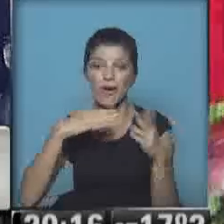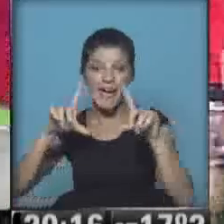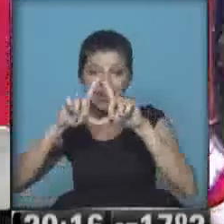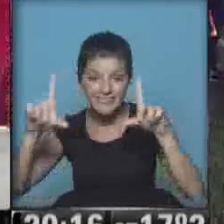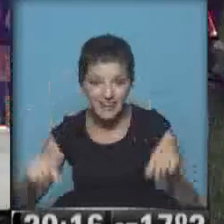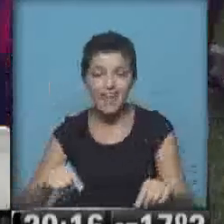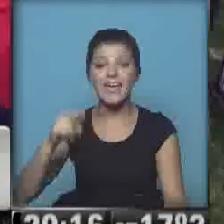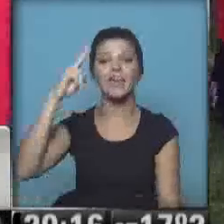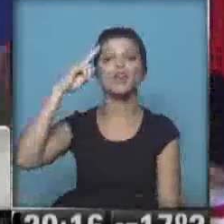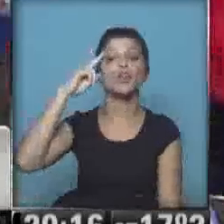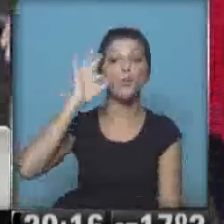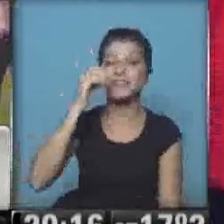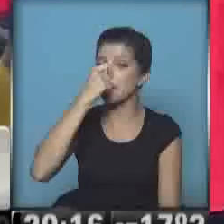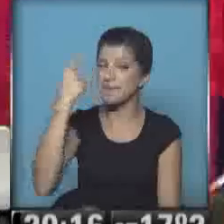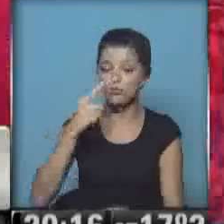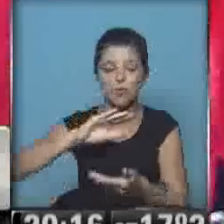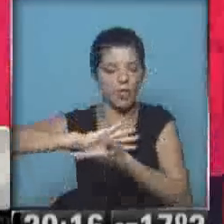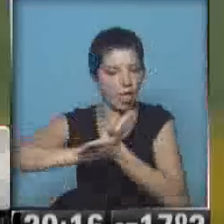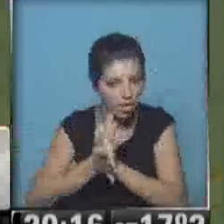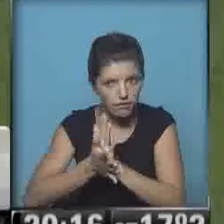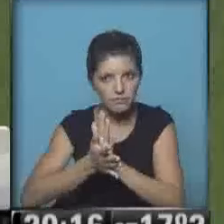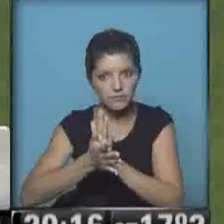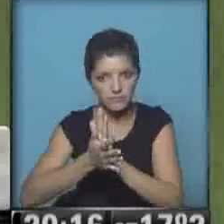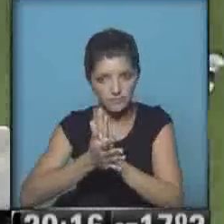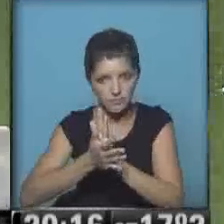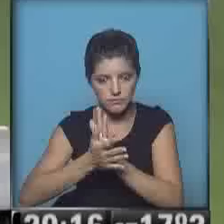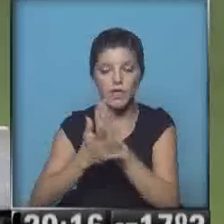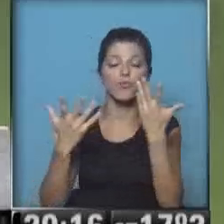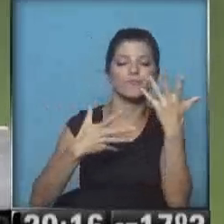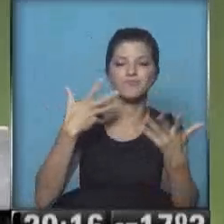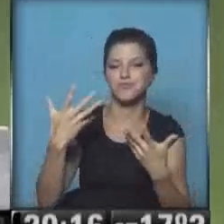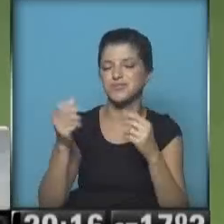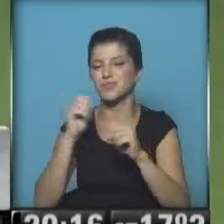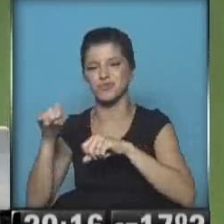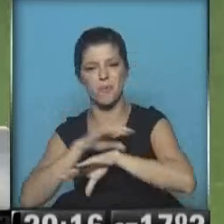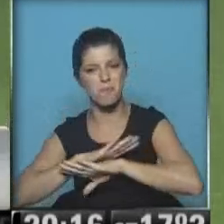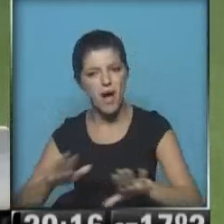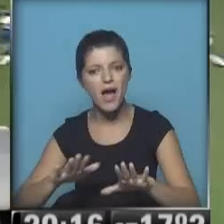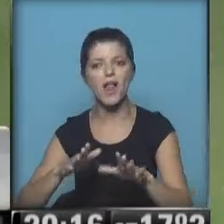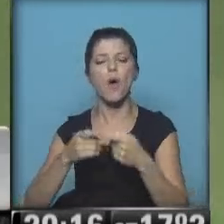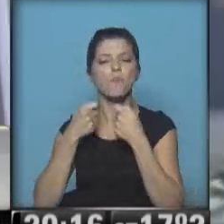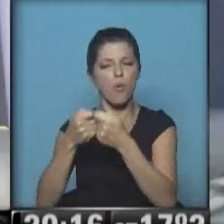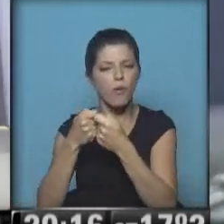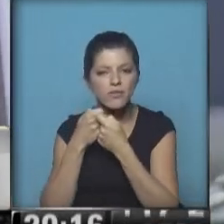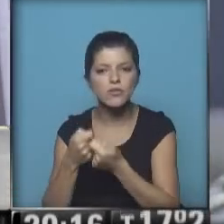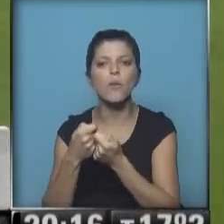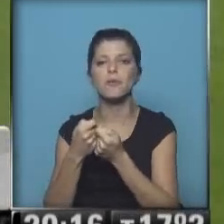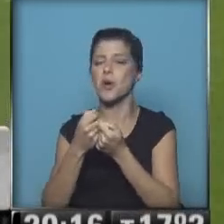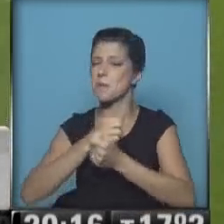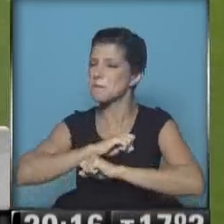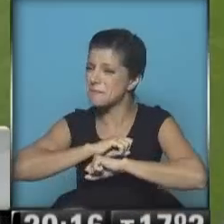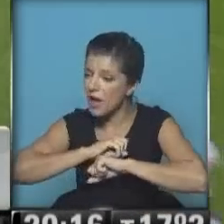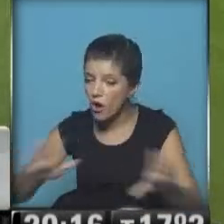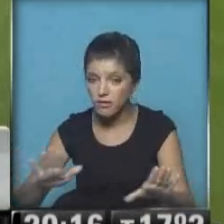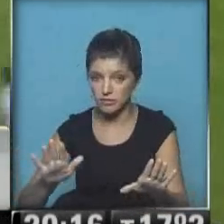en 90 minutos. Peripecias, cuestiones insólitas, provocaciones, pero lo más grave de todo